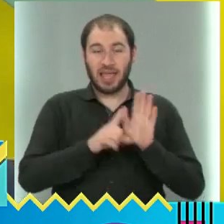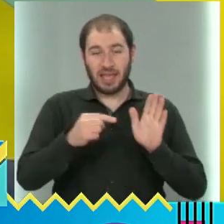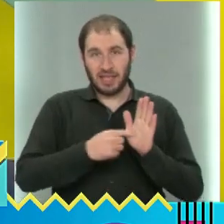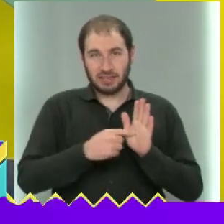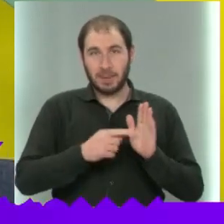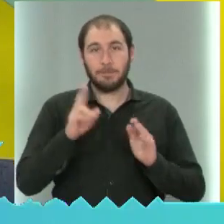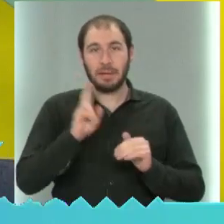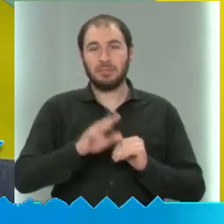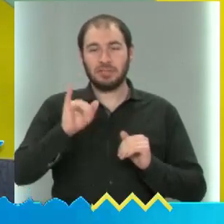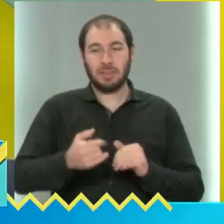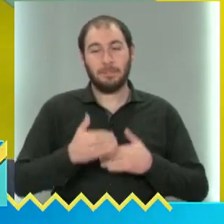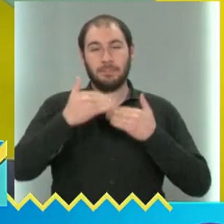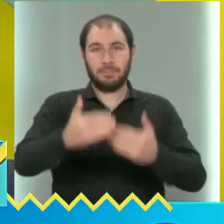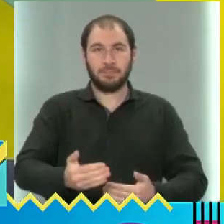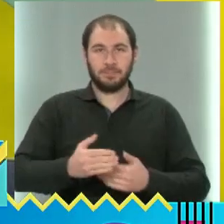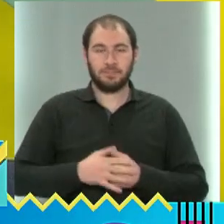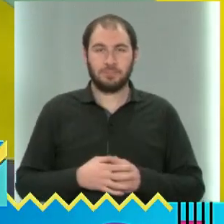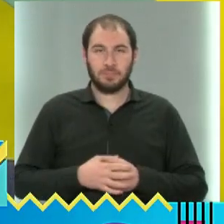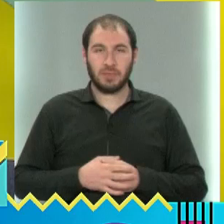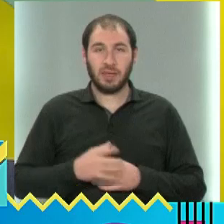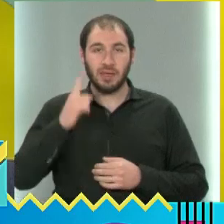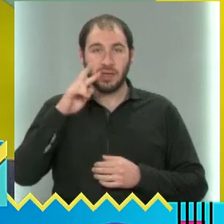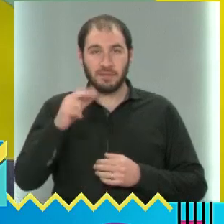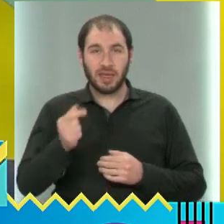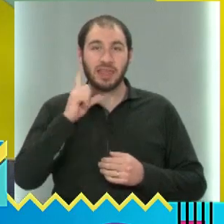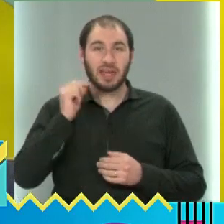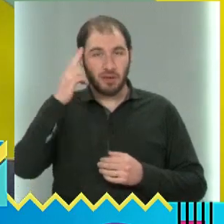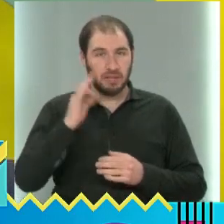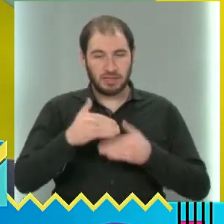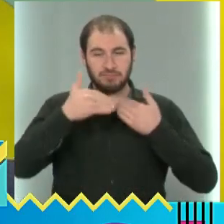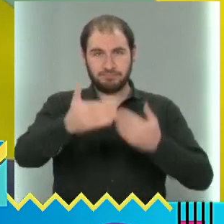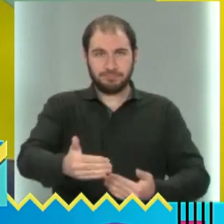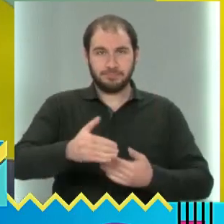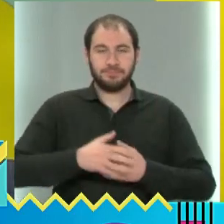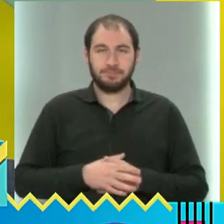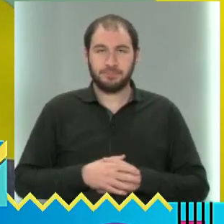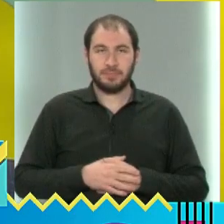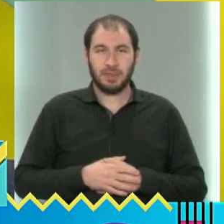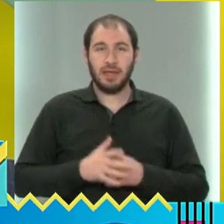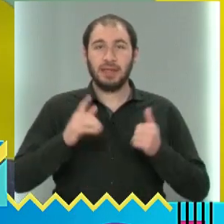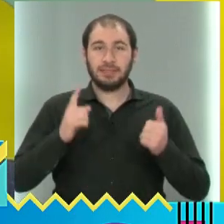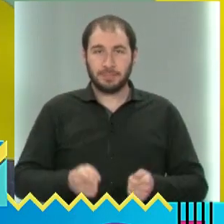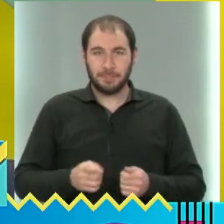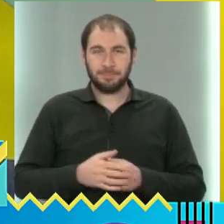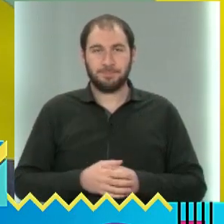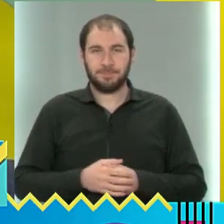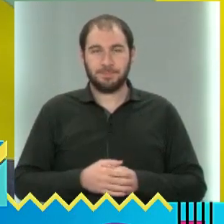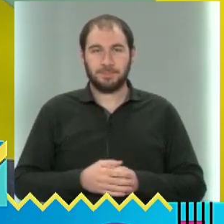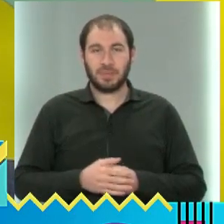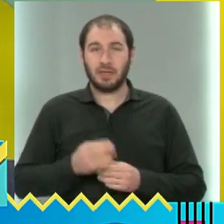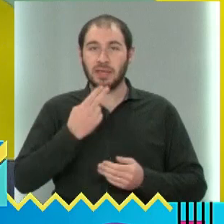PYME se permite el diferimiento del IVA 90 días a las pymes, se permite que